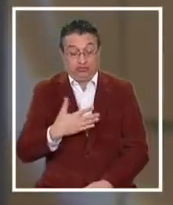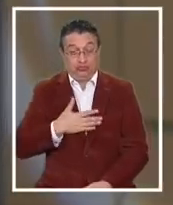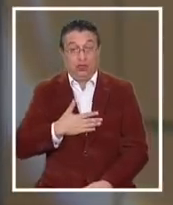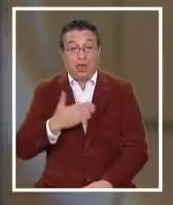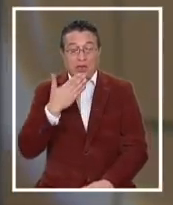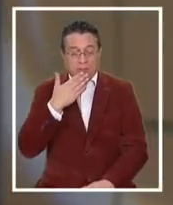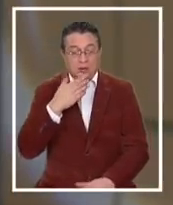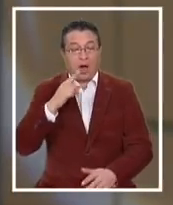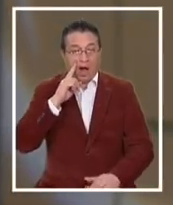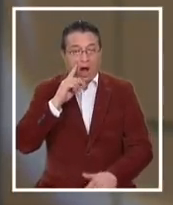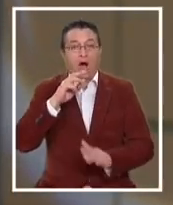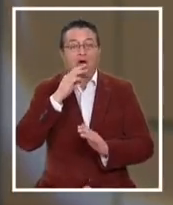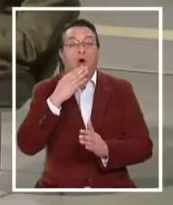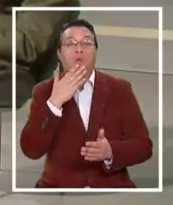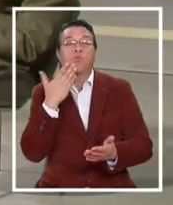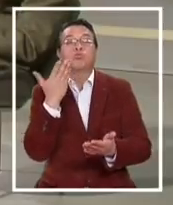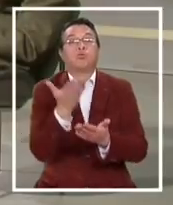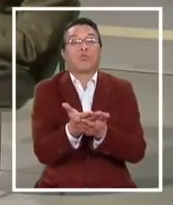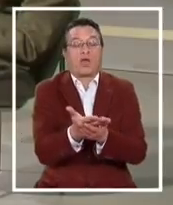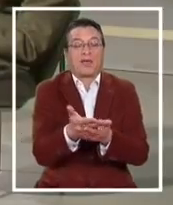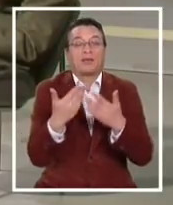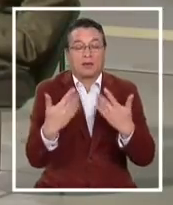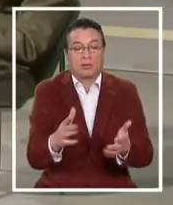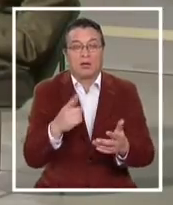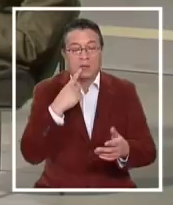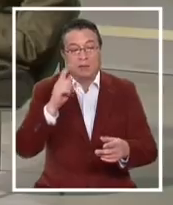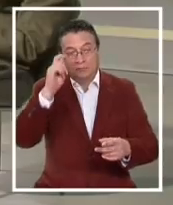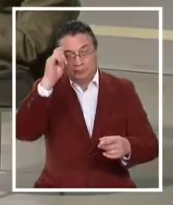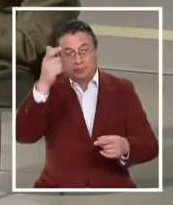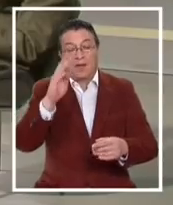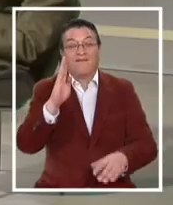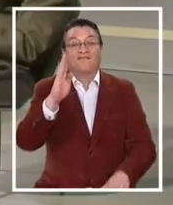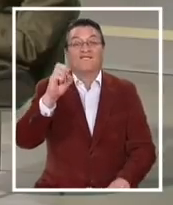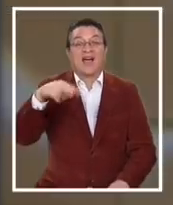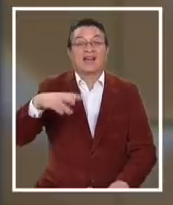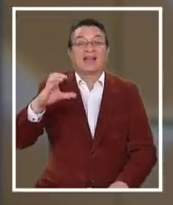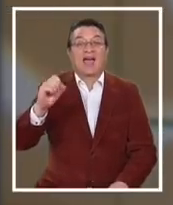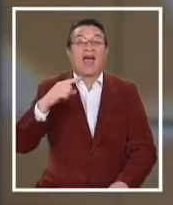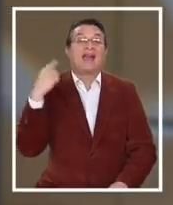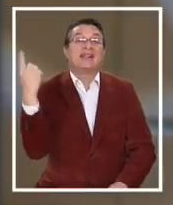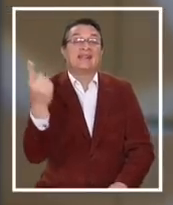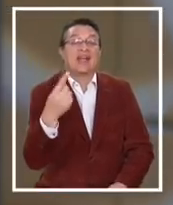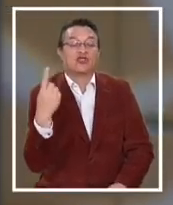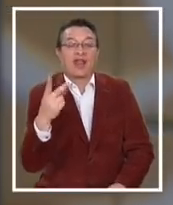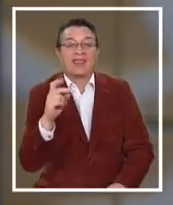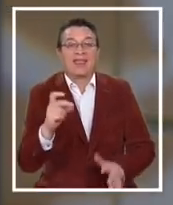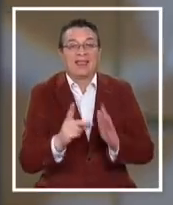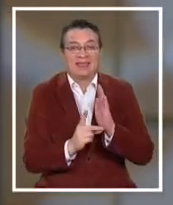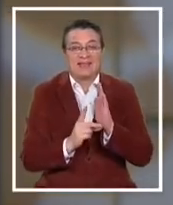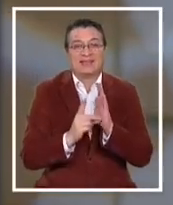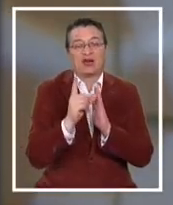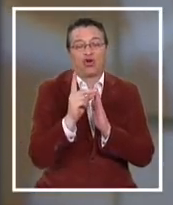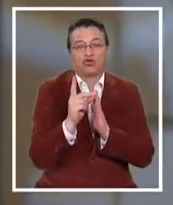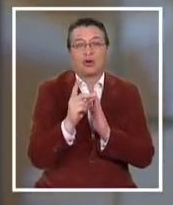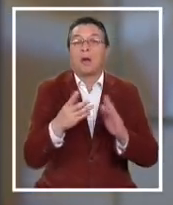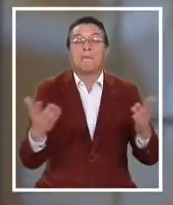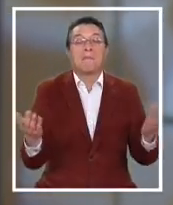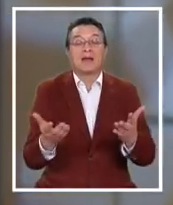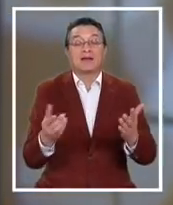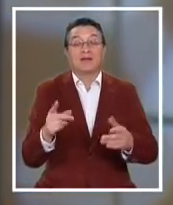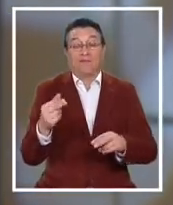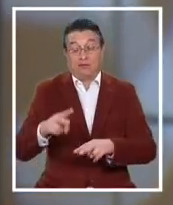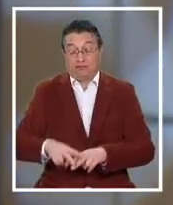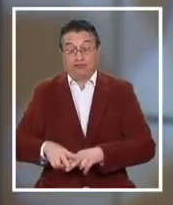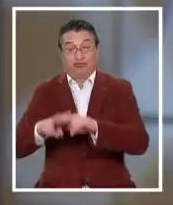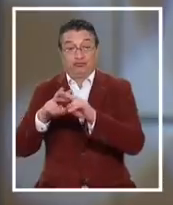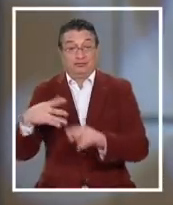durante mañana o pasado para crear, por ejemplo, una banca nacional de desarrollo y para que el fondo soberano que hoy